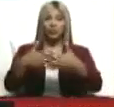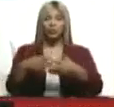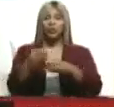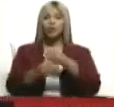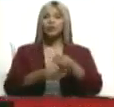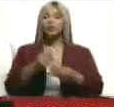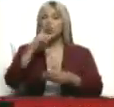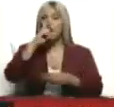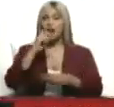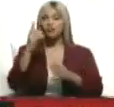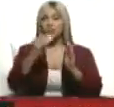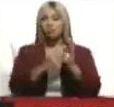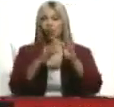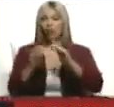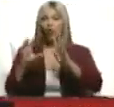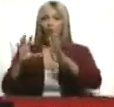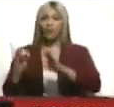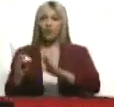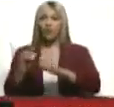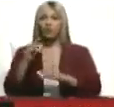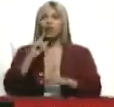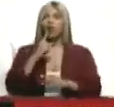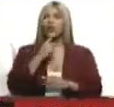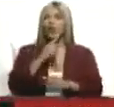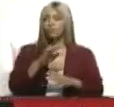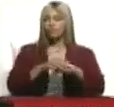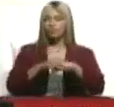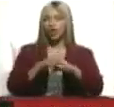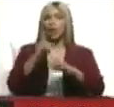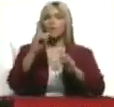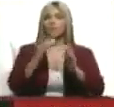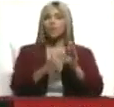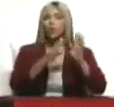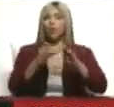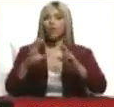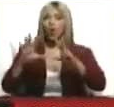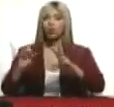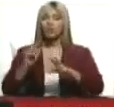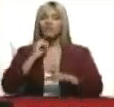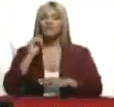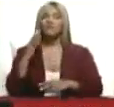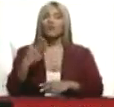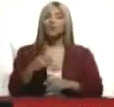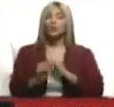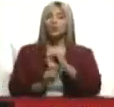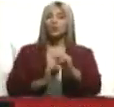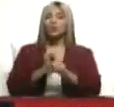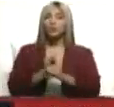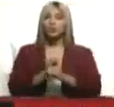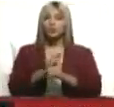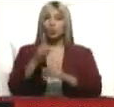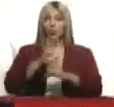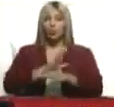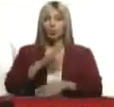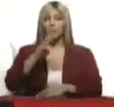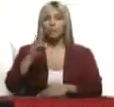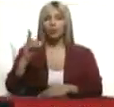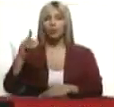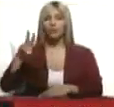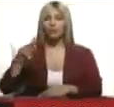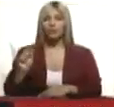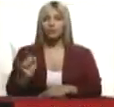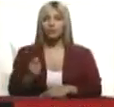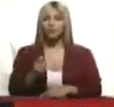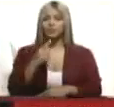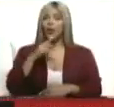durante los años 90, durante la llamada, los años 80, perdón, durante la famosa internacionalización de PDVSA. O sea, Venezuela